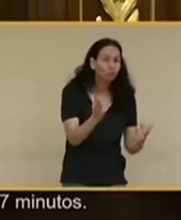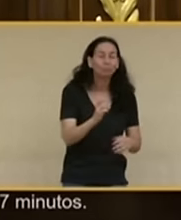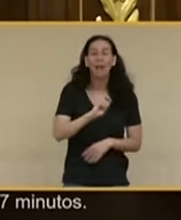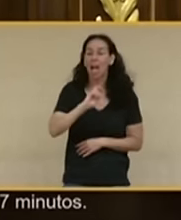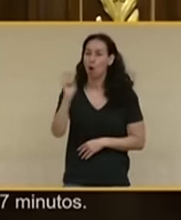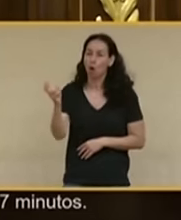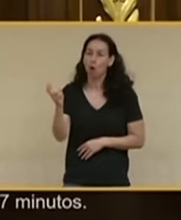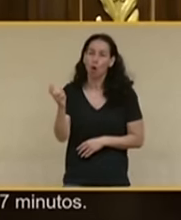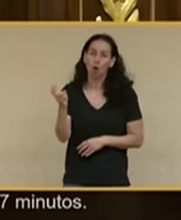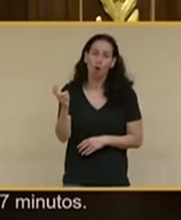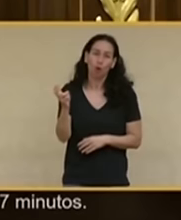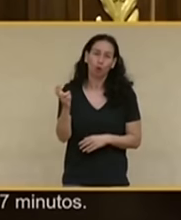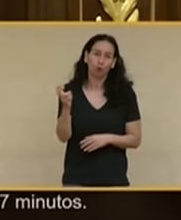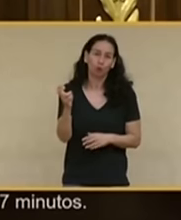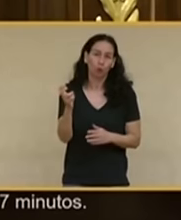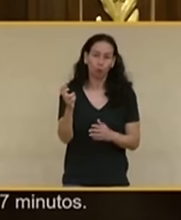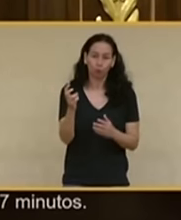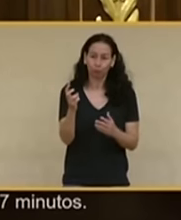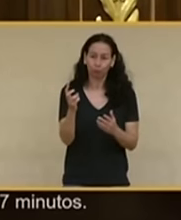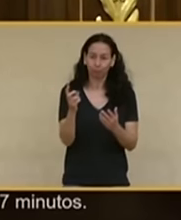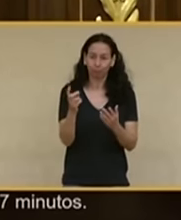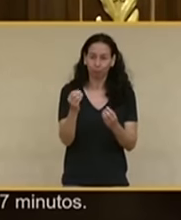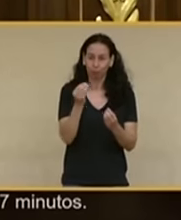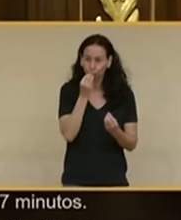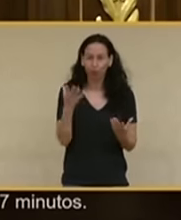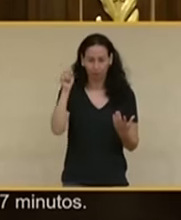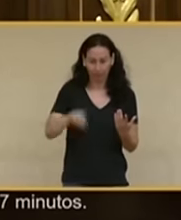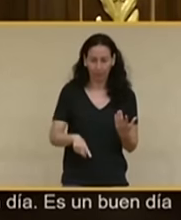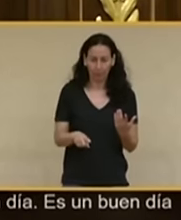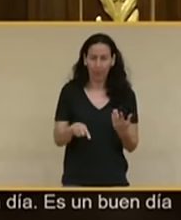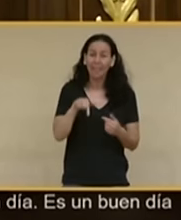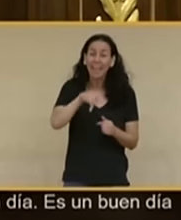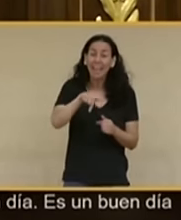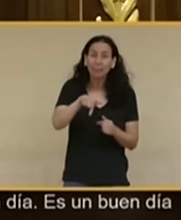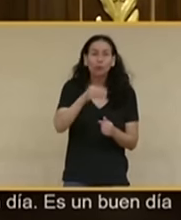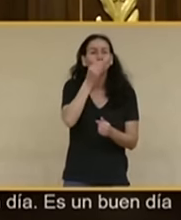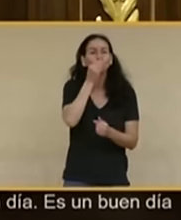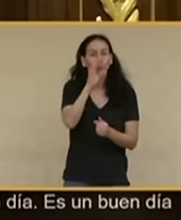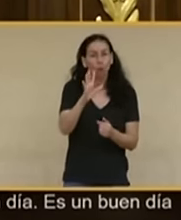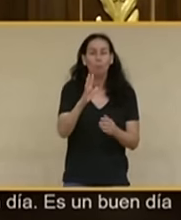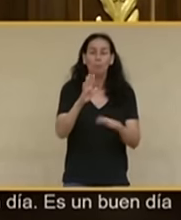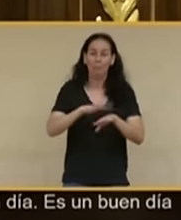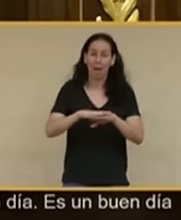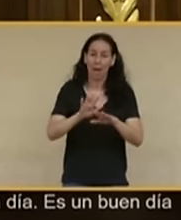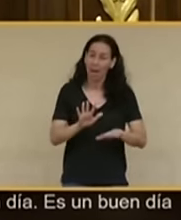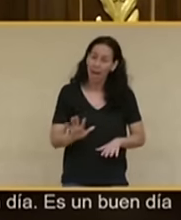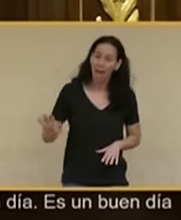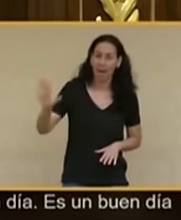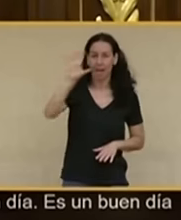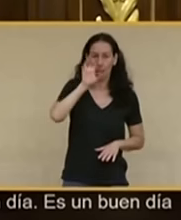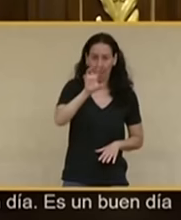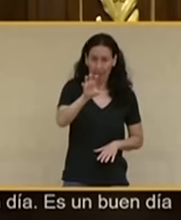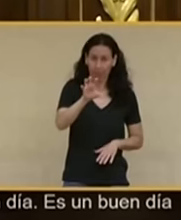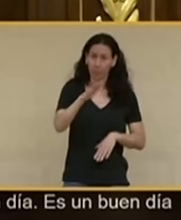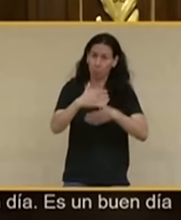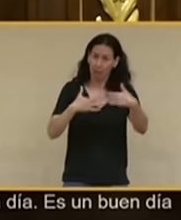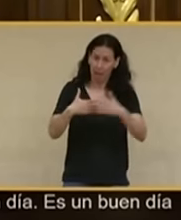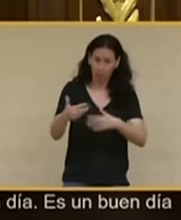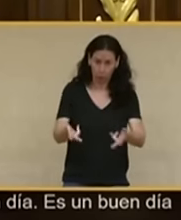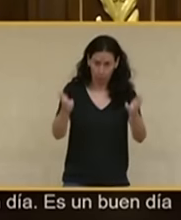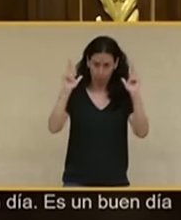es un buen día para unas ideas y una causa. Hoy. Es un buen día para todo un país. Es un buen día para todo un país. Para su